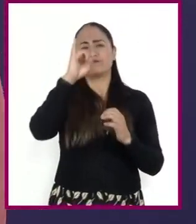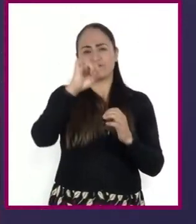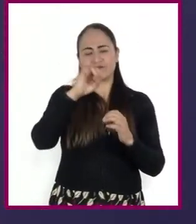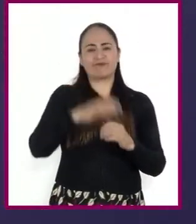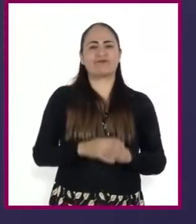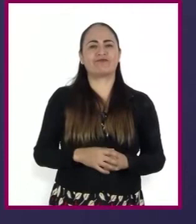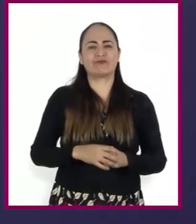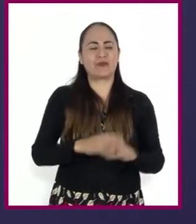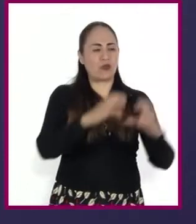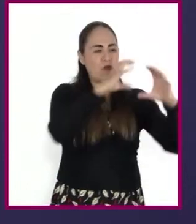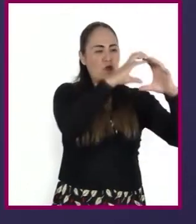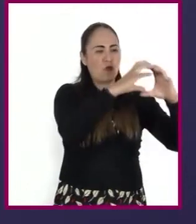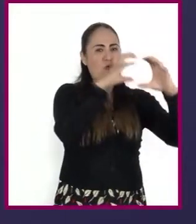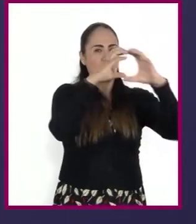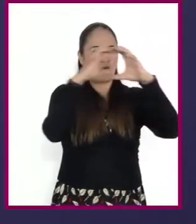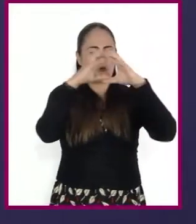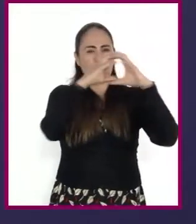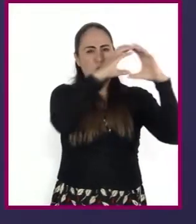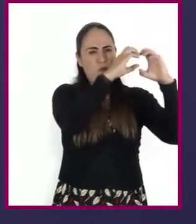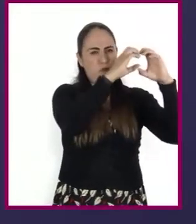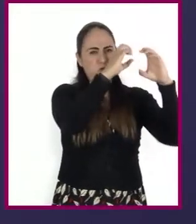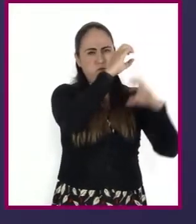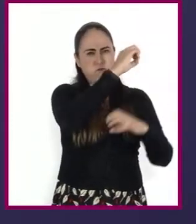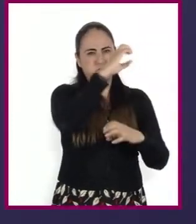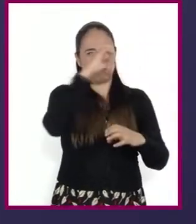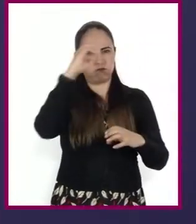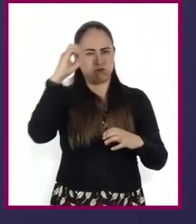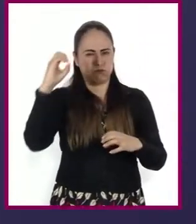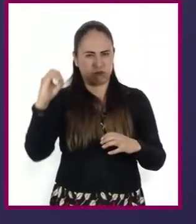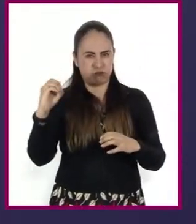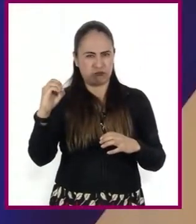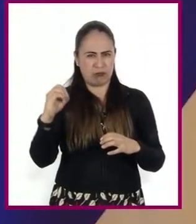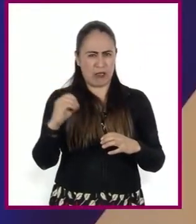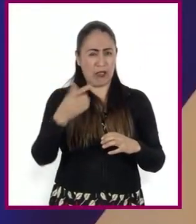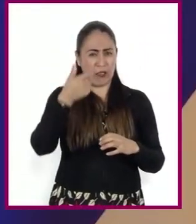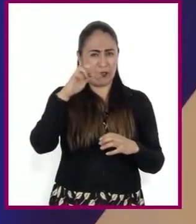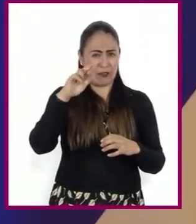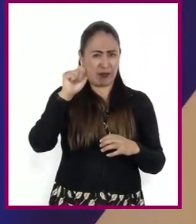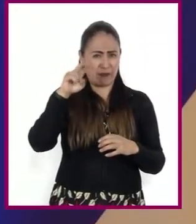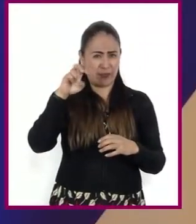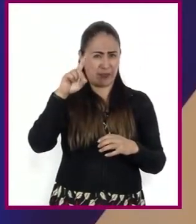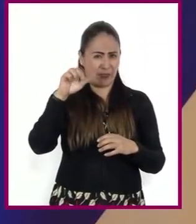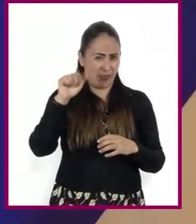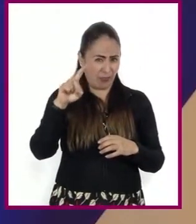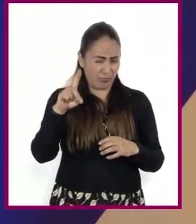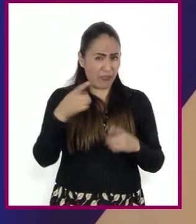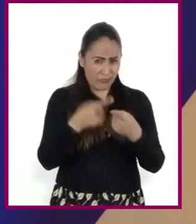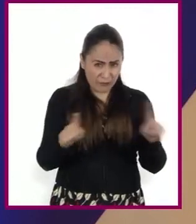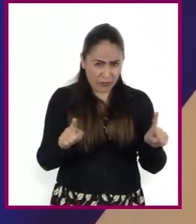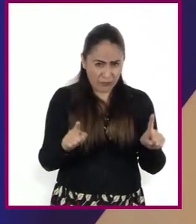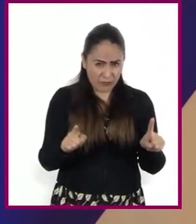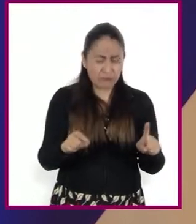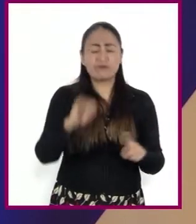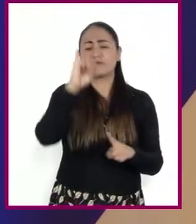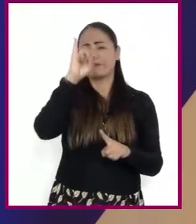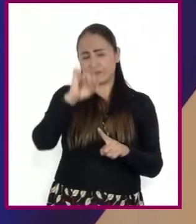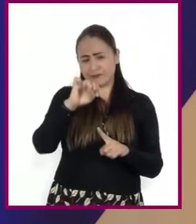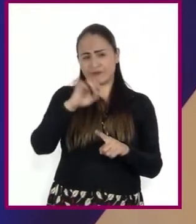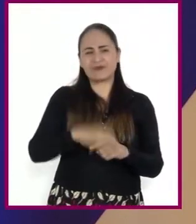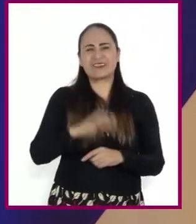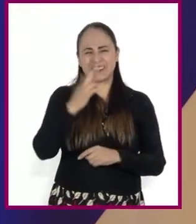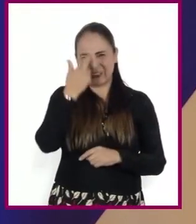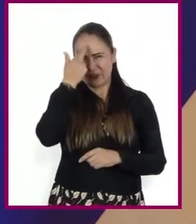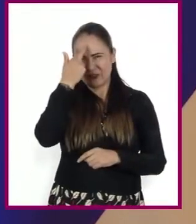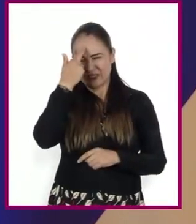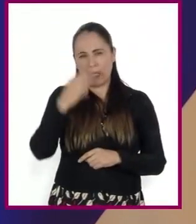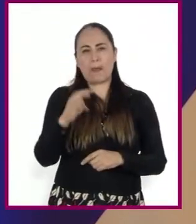cada planeta es distinto tamaño, ¿su gravedad es diferente? Sí, de hecho, si recuerdas el